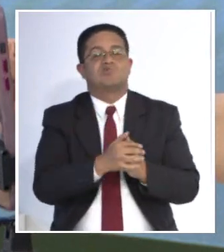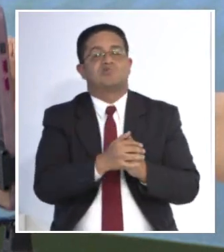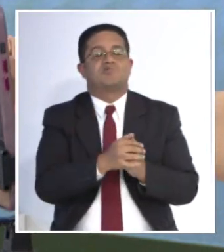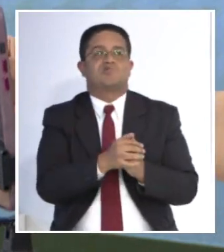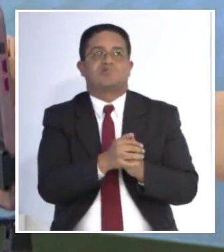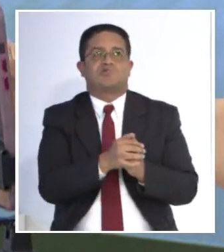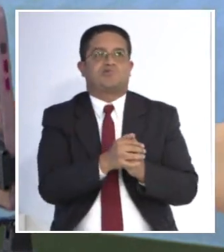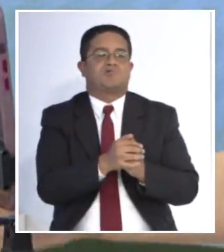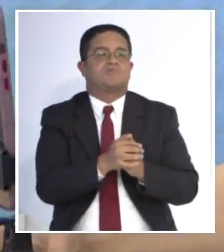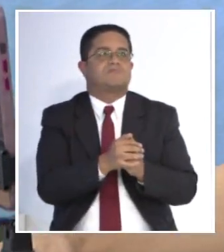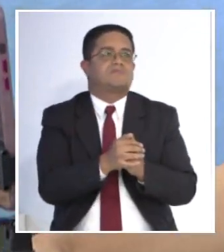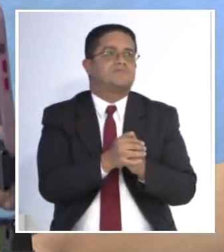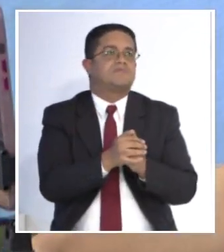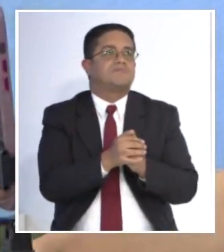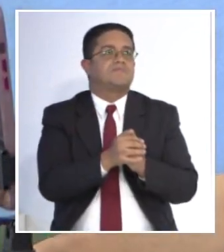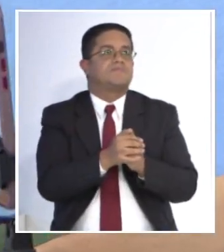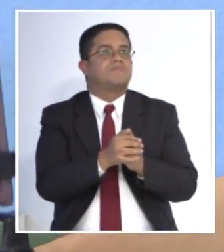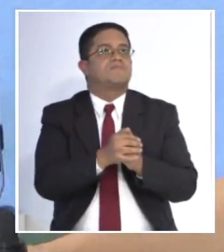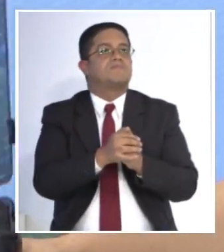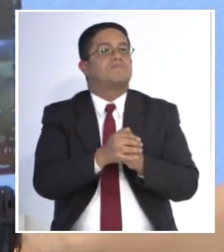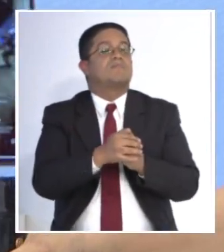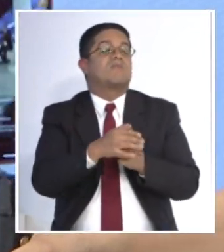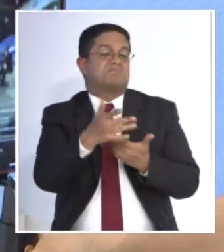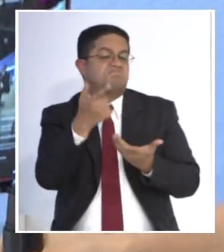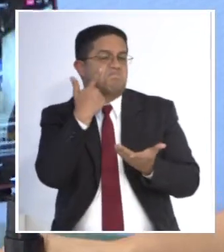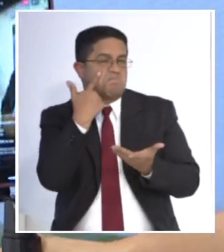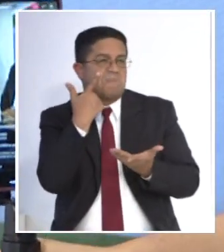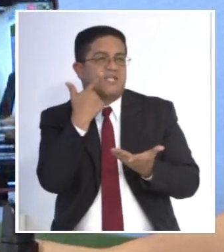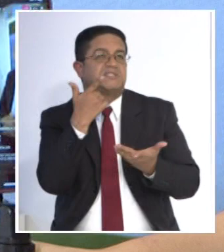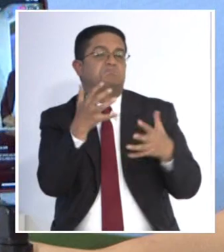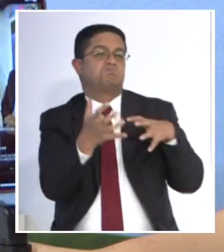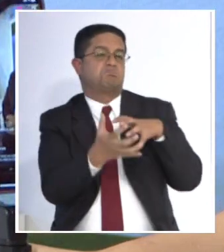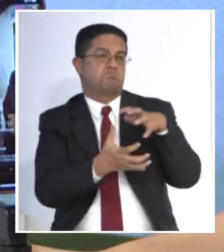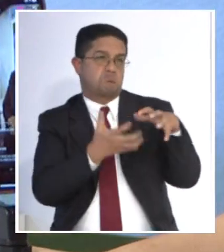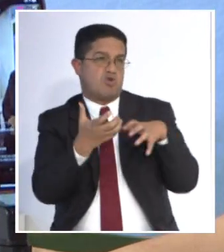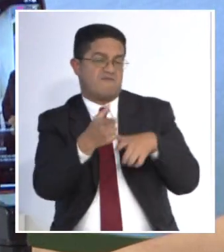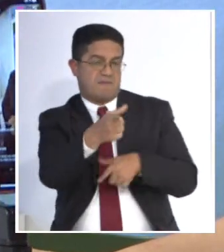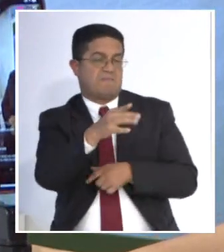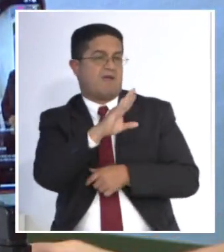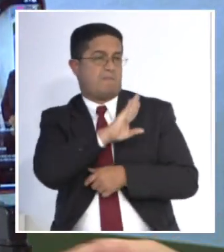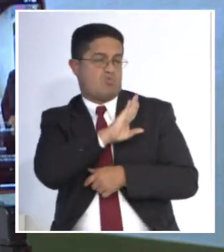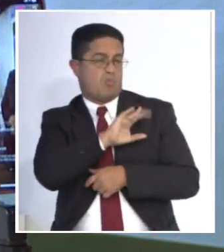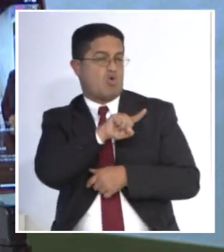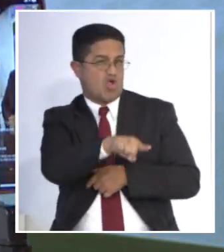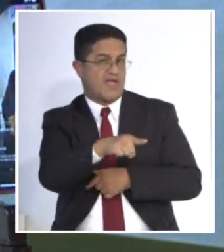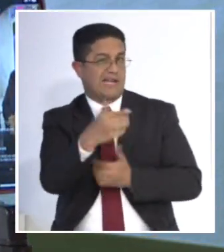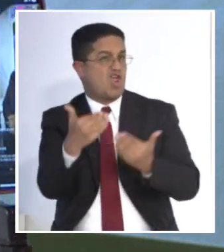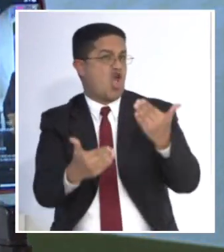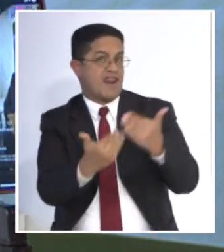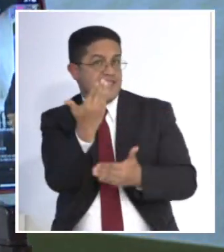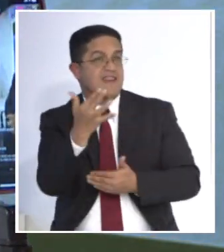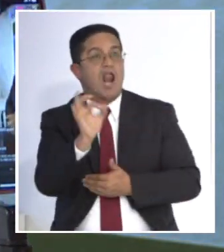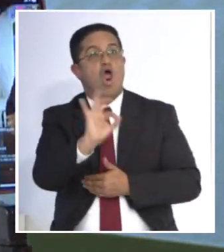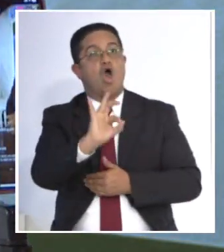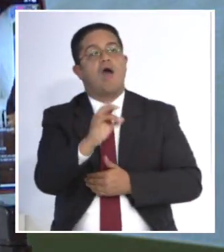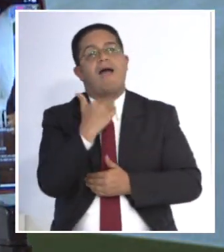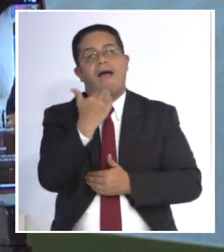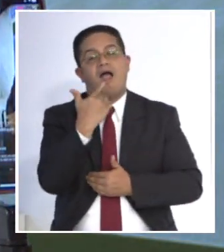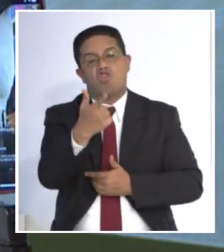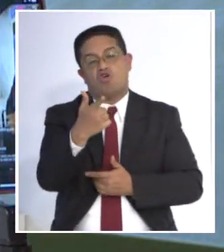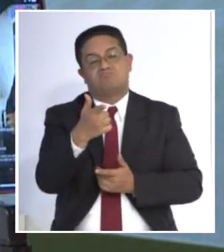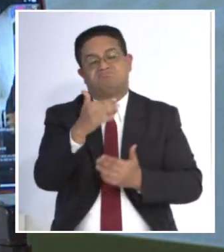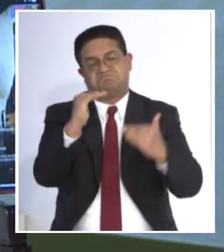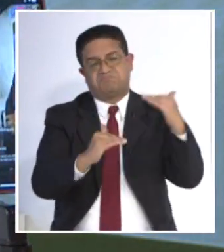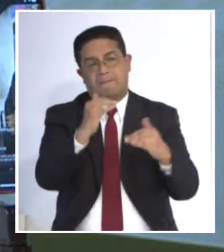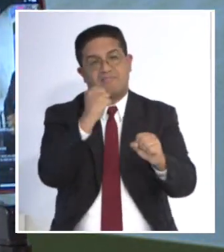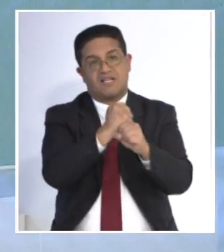problema sistémico o es un problema posterior a un accidente de tránsito o una secuela de algún tipo de evento traumático.